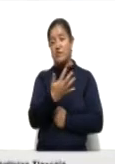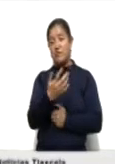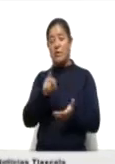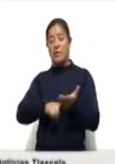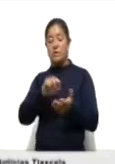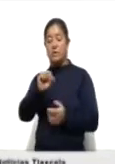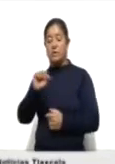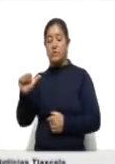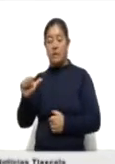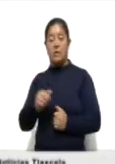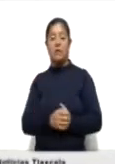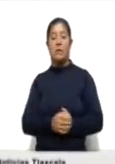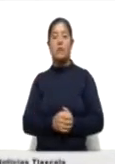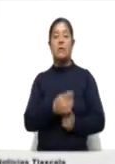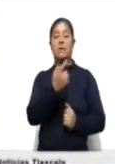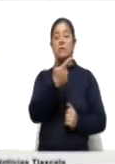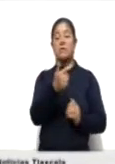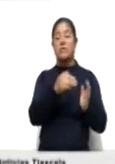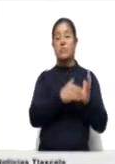se han registrado en la CESA,